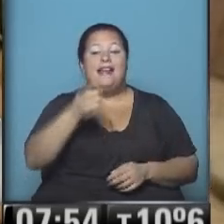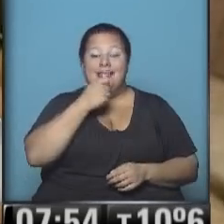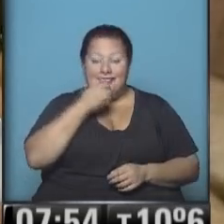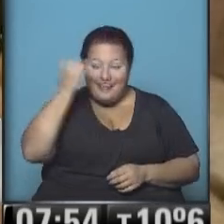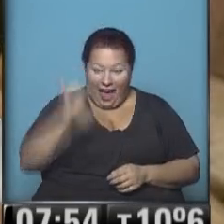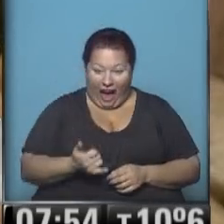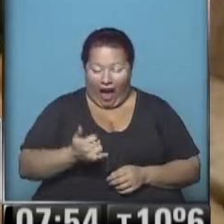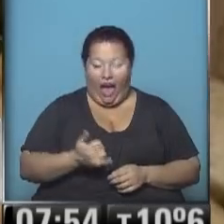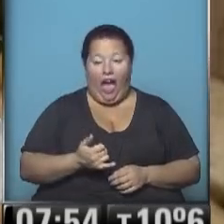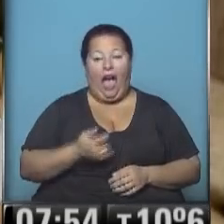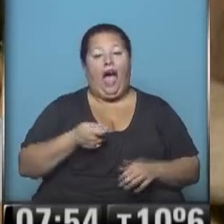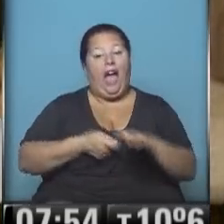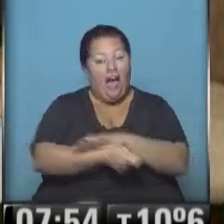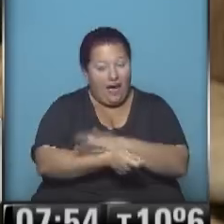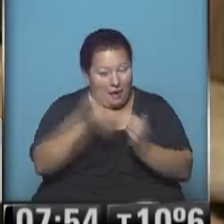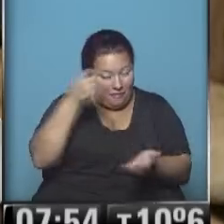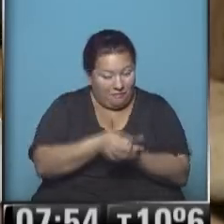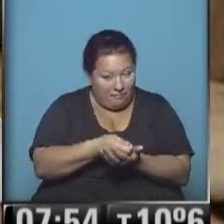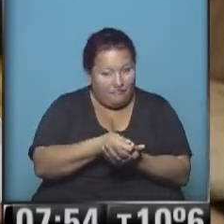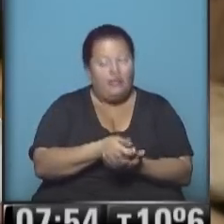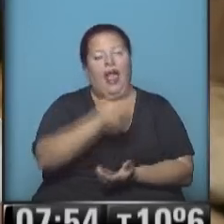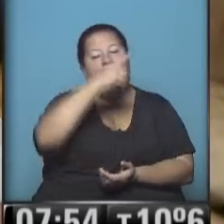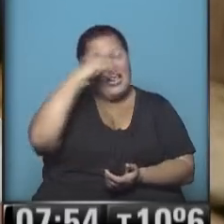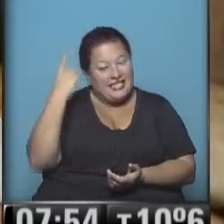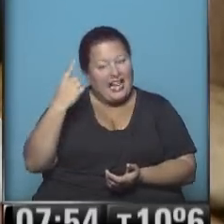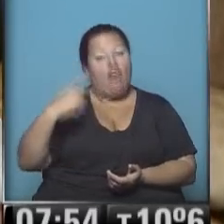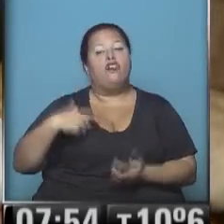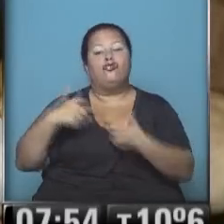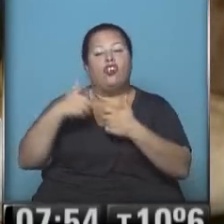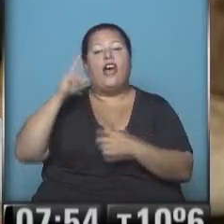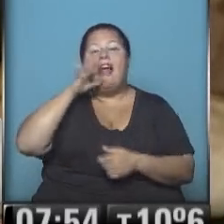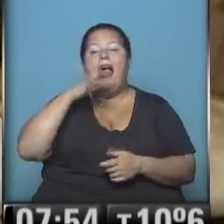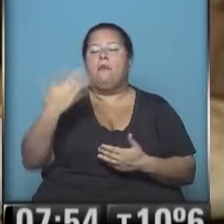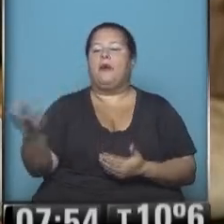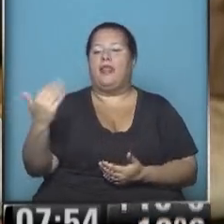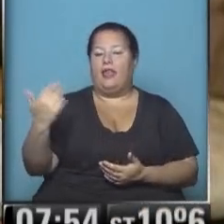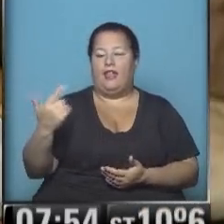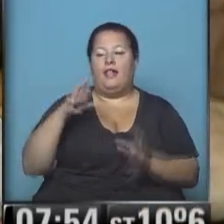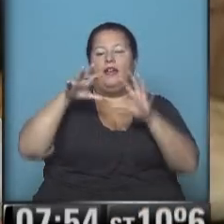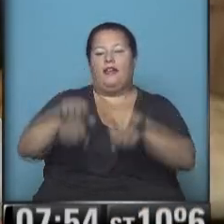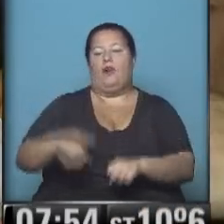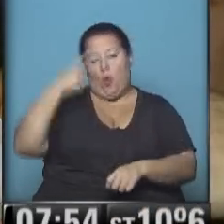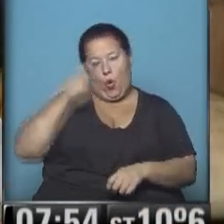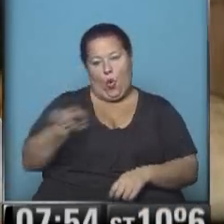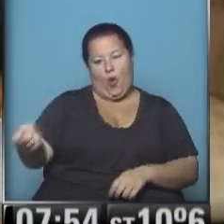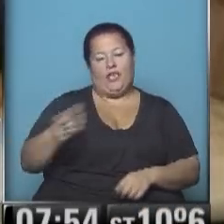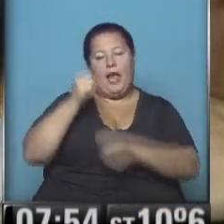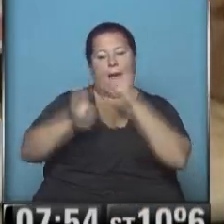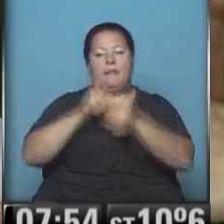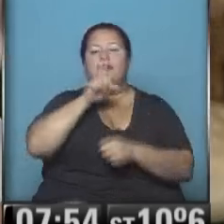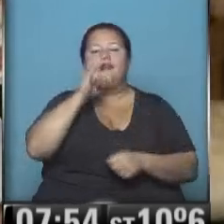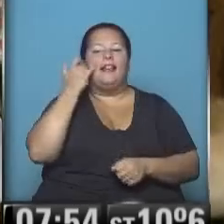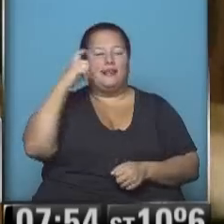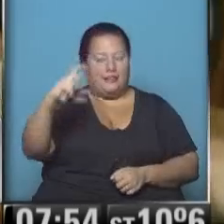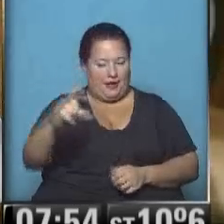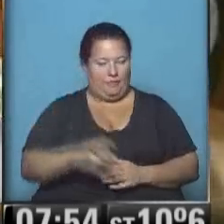existido entonces pago de sobornos, el Estado, como socio minoritario de Clarín, puede pedir la intervención judicial de la empresa Torneos y Competencias.